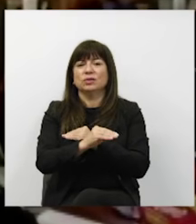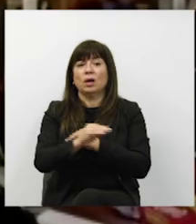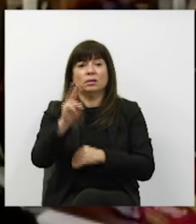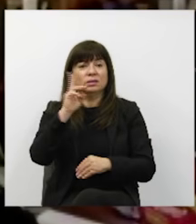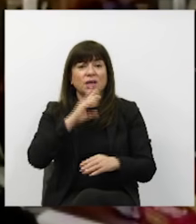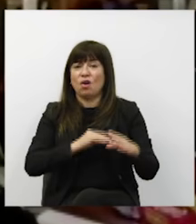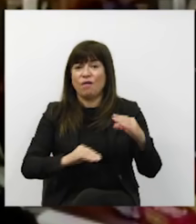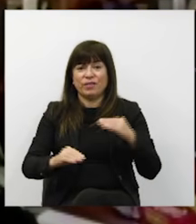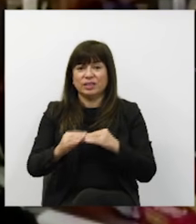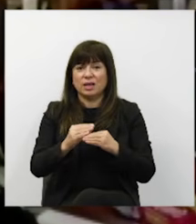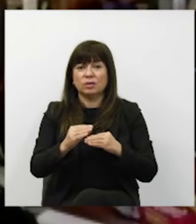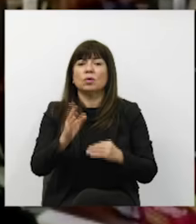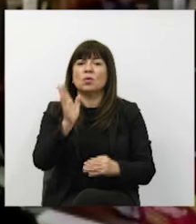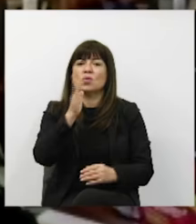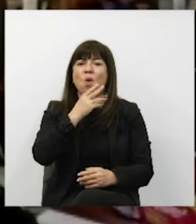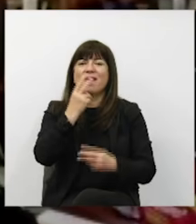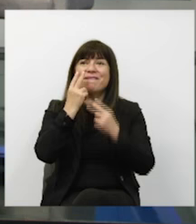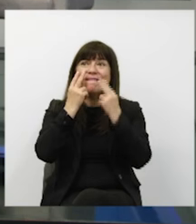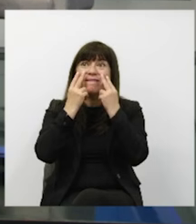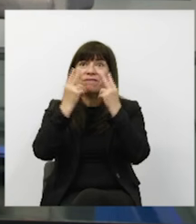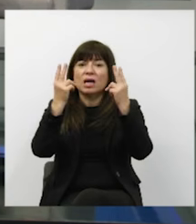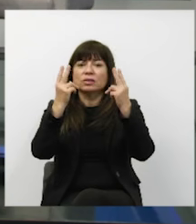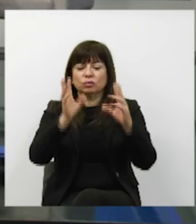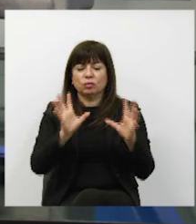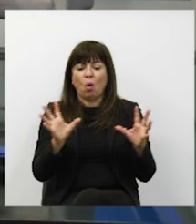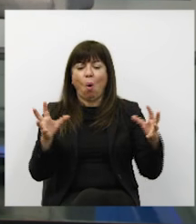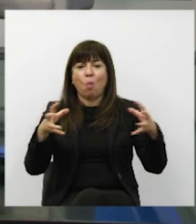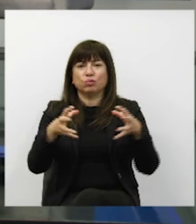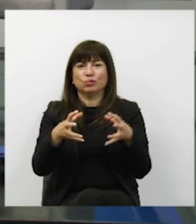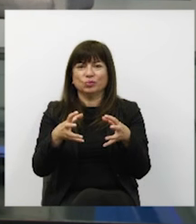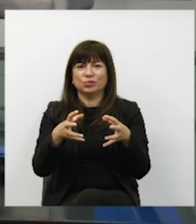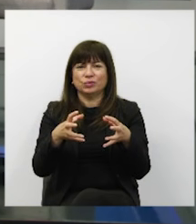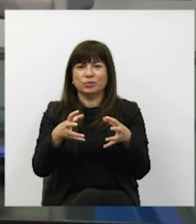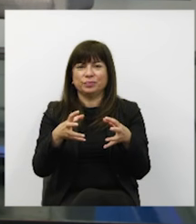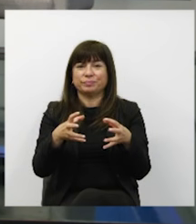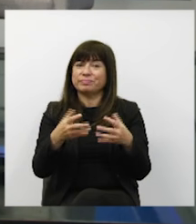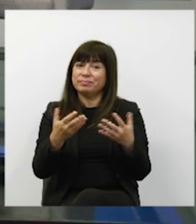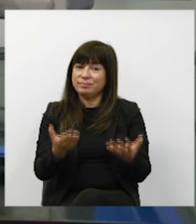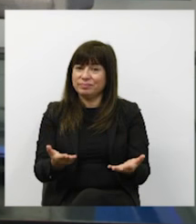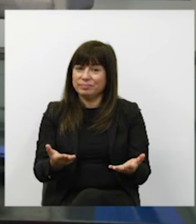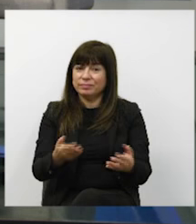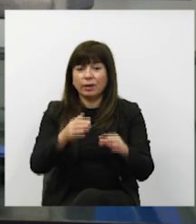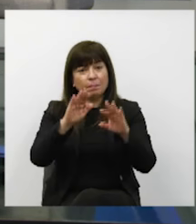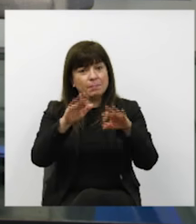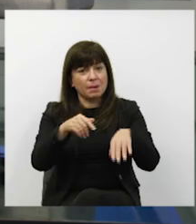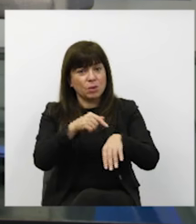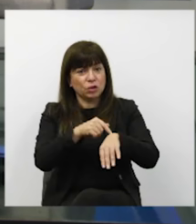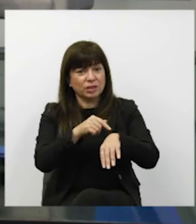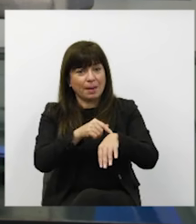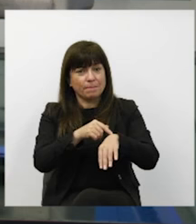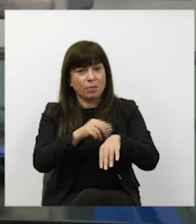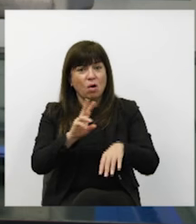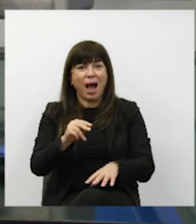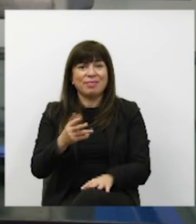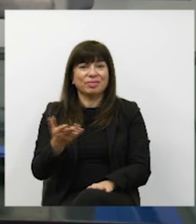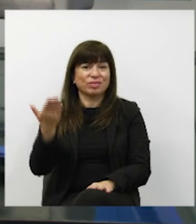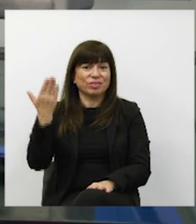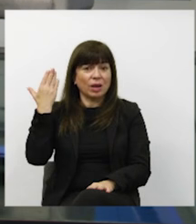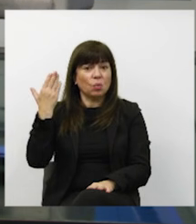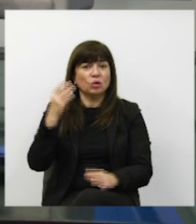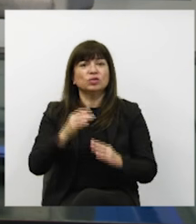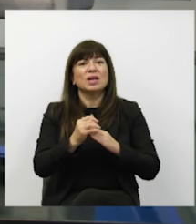una visión de conjunto, ¿ya? Y al mismo tiempo, los viejos líderes de la izquierda,